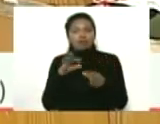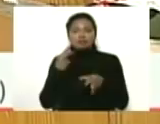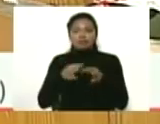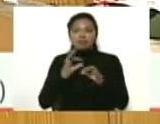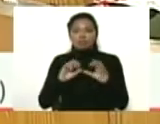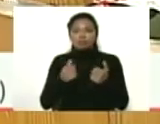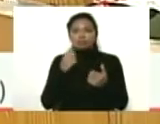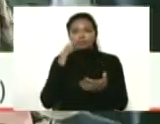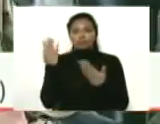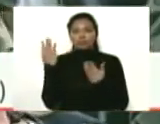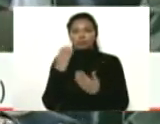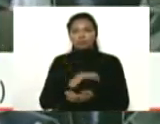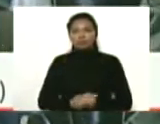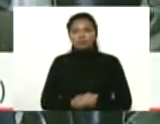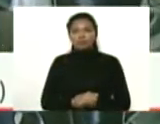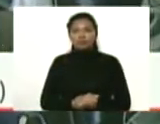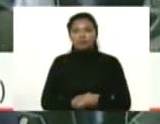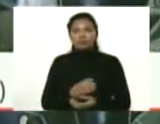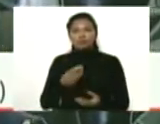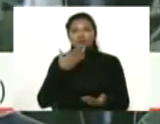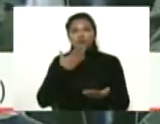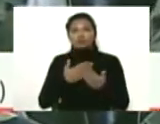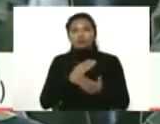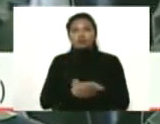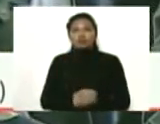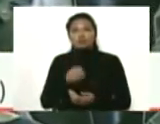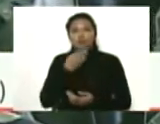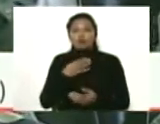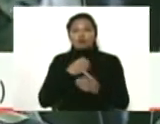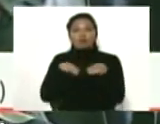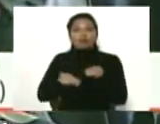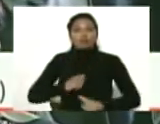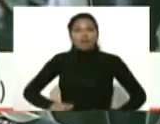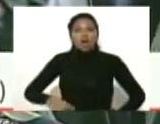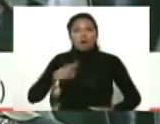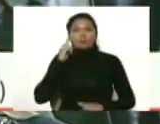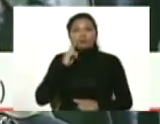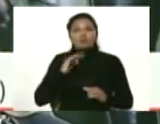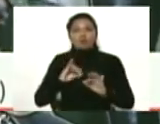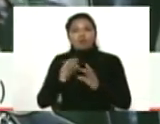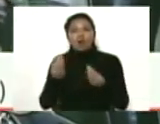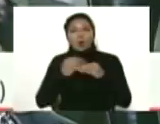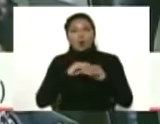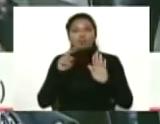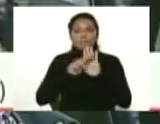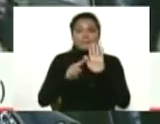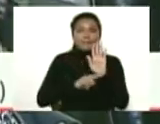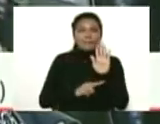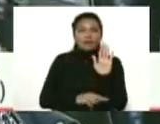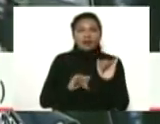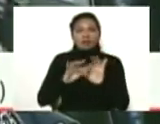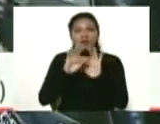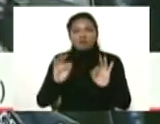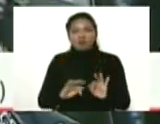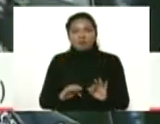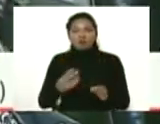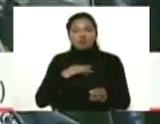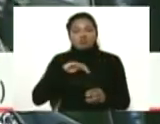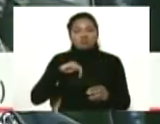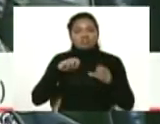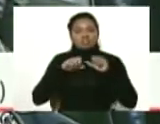septiembre. Por favor. Sí, mi comandante jefe, muchas gracias. Bueno, la Fuerza Armada Nacional Bolivariana, de acuerdo a sus instrucciones y órdenes, hemos